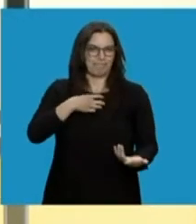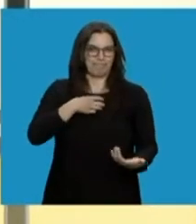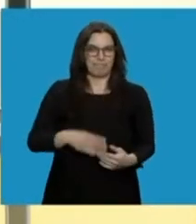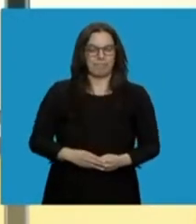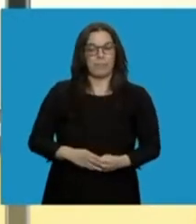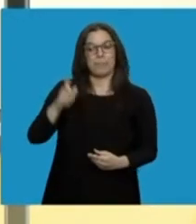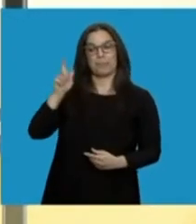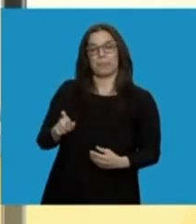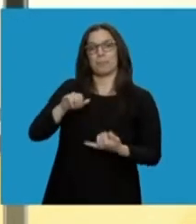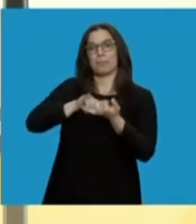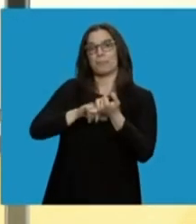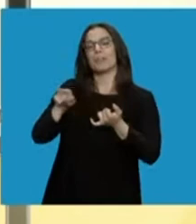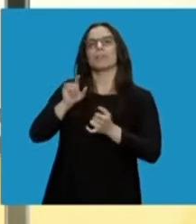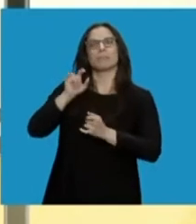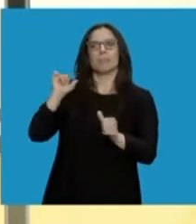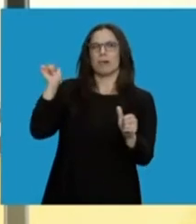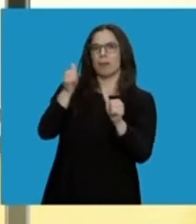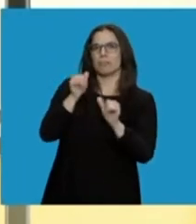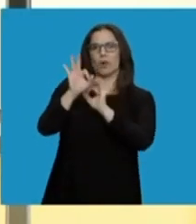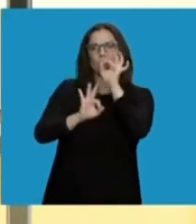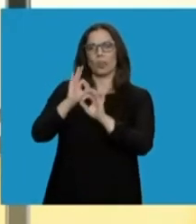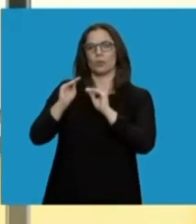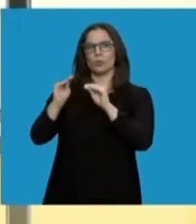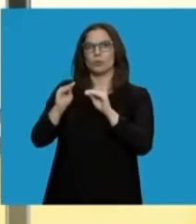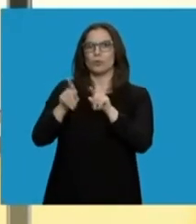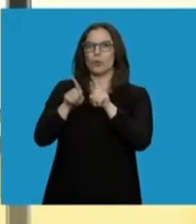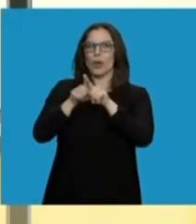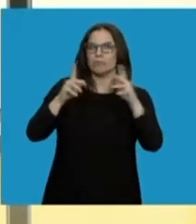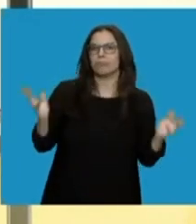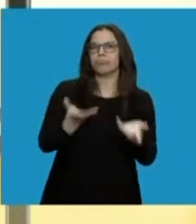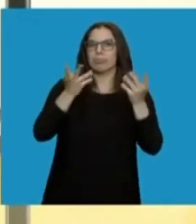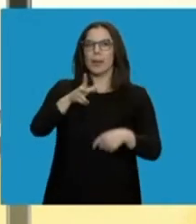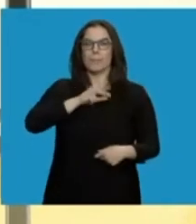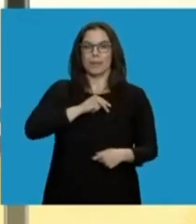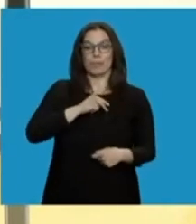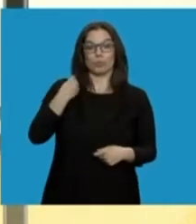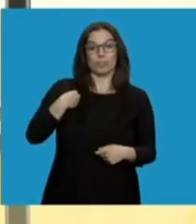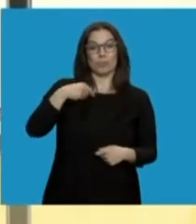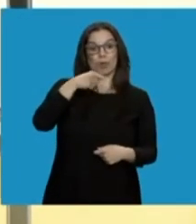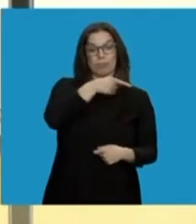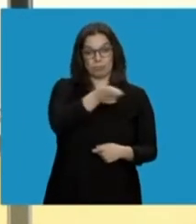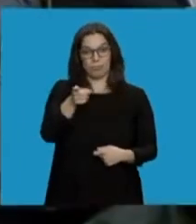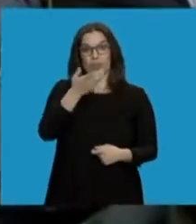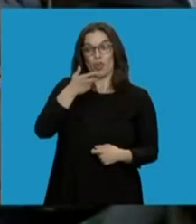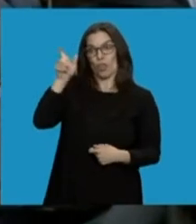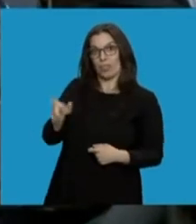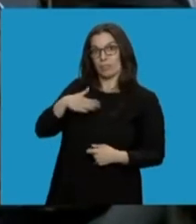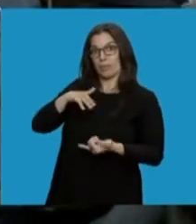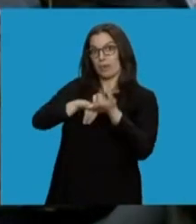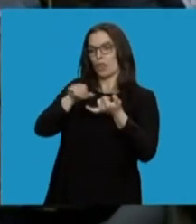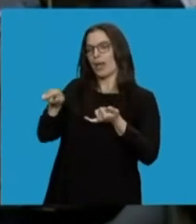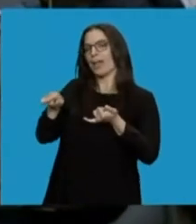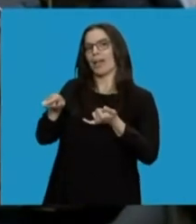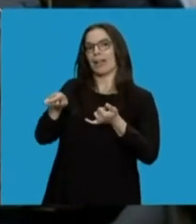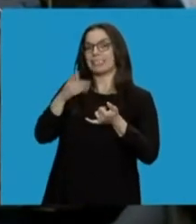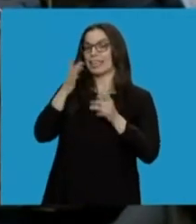muchos años en su organización, dando brillo a los Cossío, porque los que lo conocisteis sabéis que Barce era como el rey Midas.